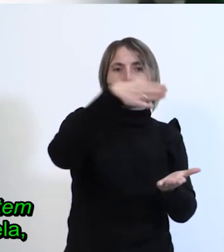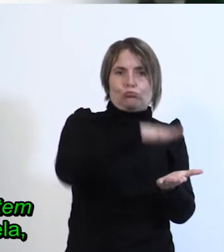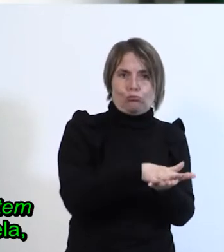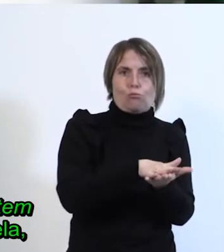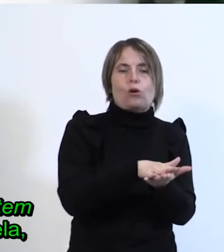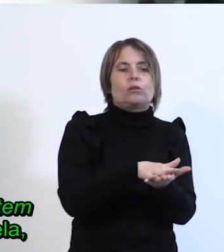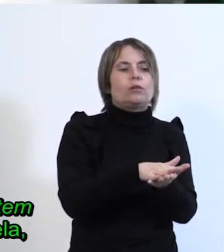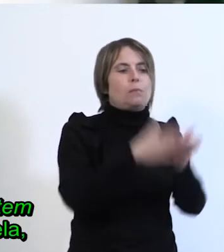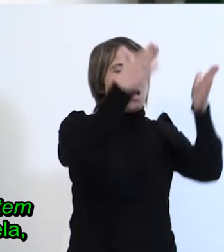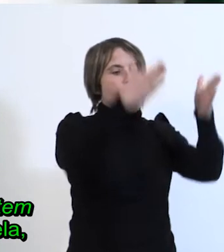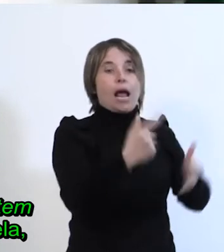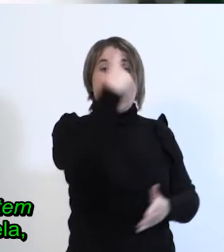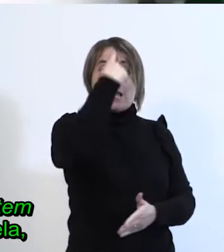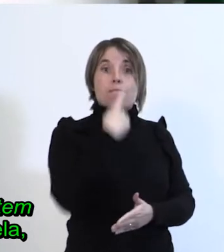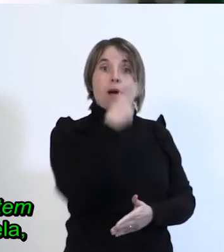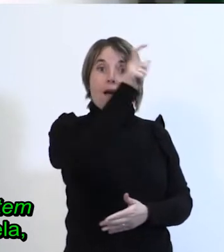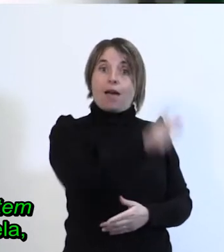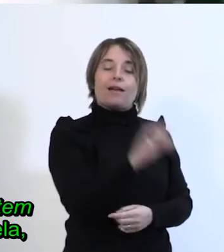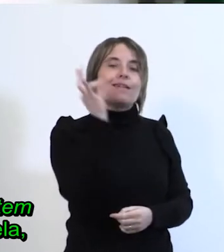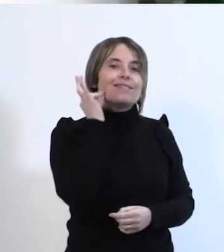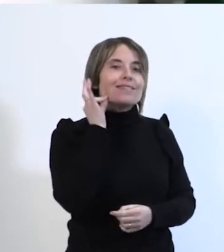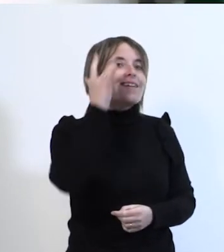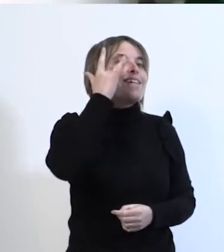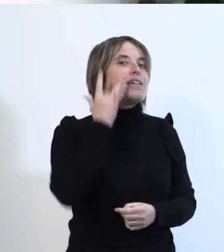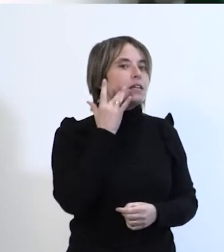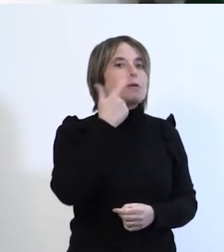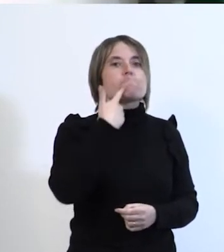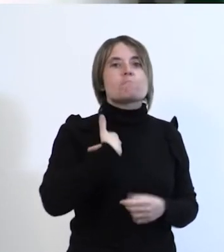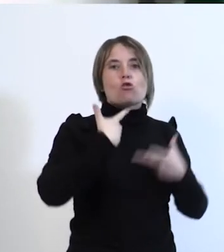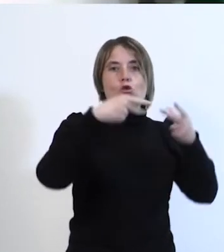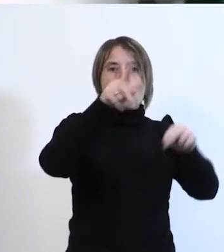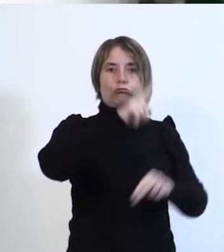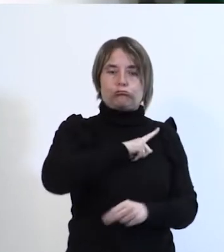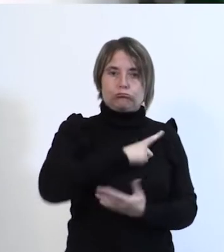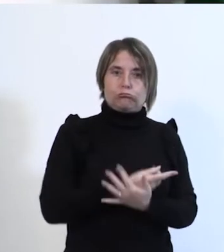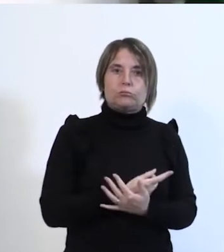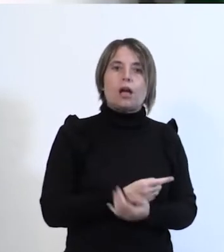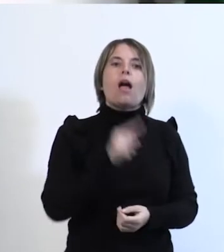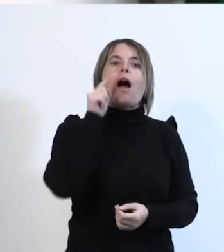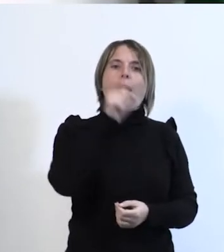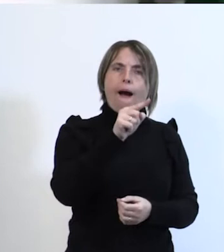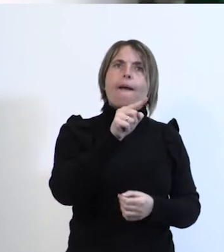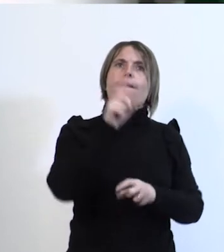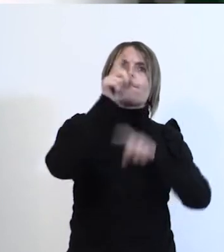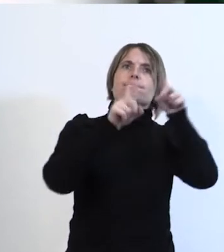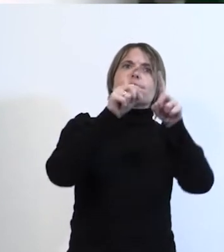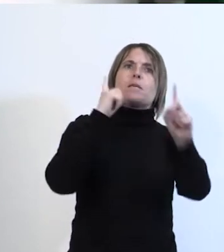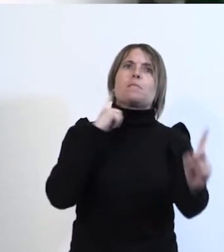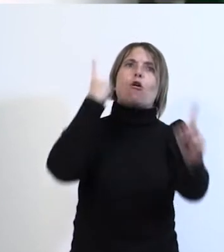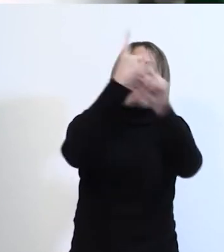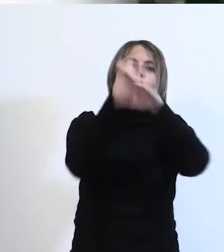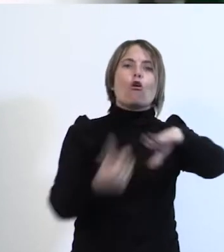post-mortem para dignificar la imagen de Manuela, y nos lo negaron. Ahí fue donde fuimos a la